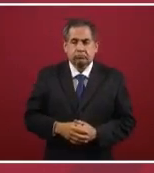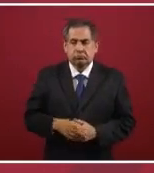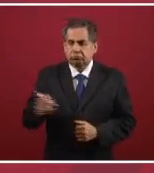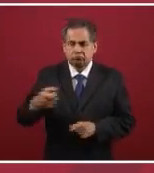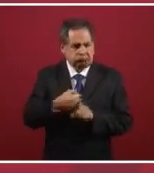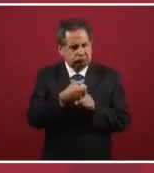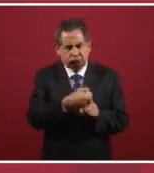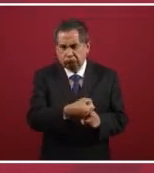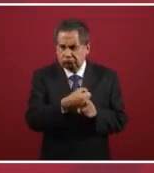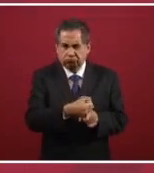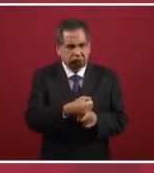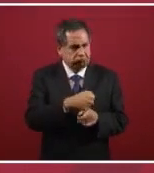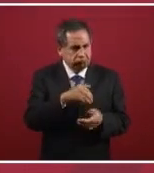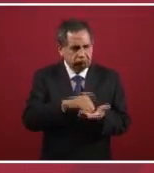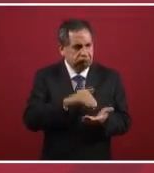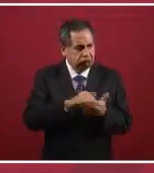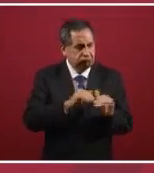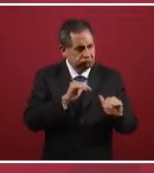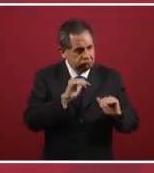Presionándolos